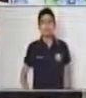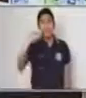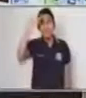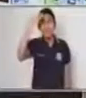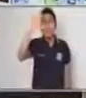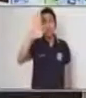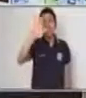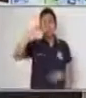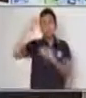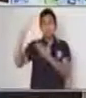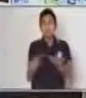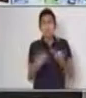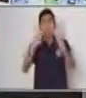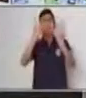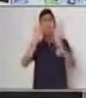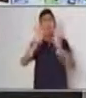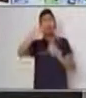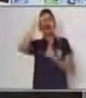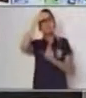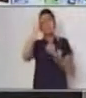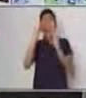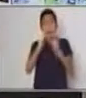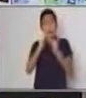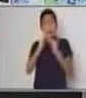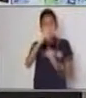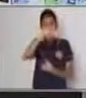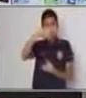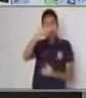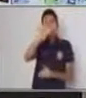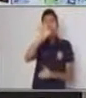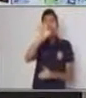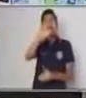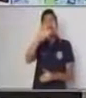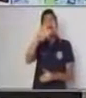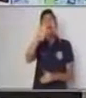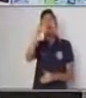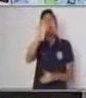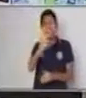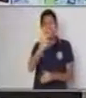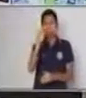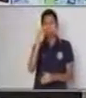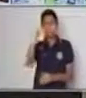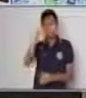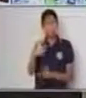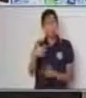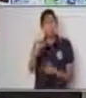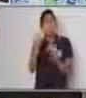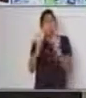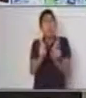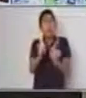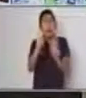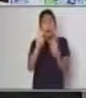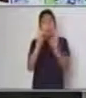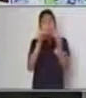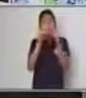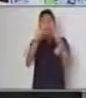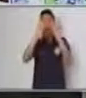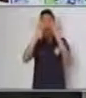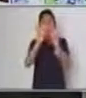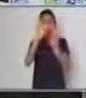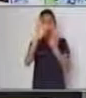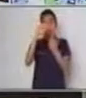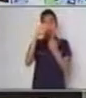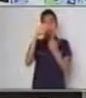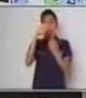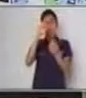Bienvenido a este espacio educativo Aprendo en Casa. Soy Alejandro Velázquez y en esta oportunidad desarrollaré el tema factores